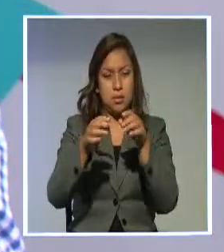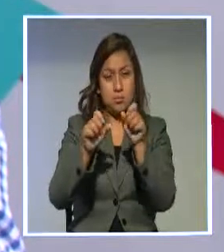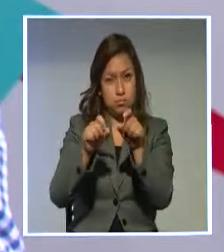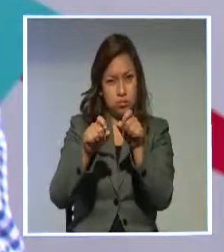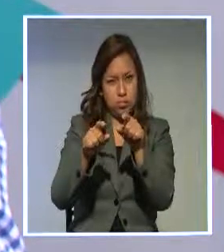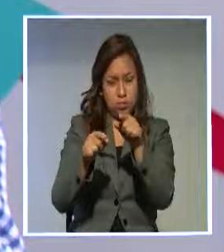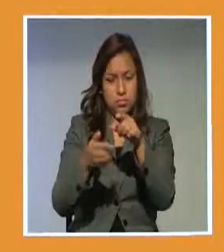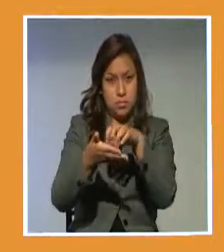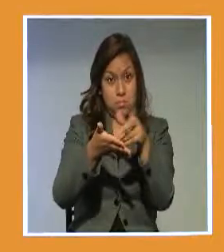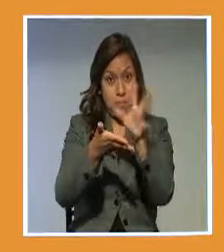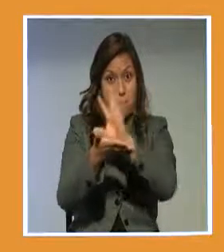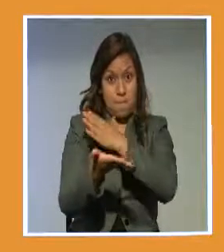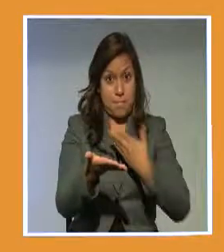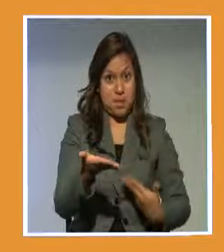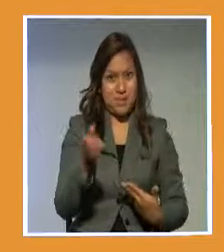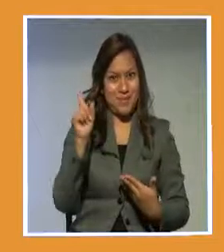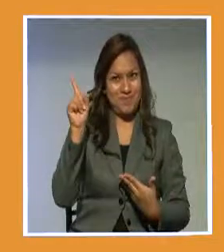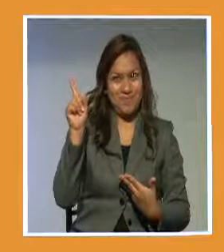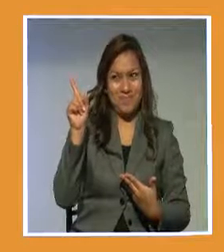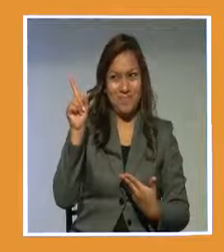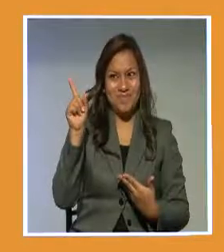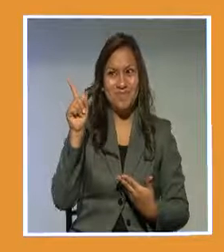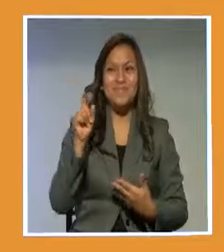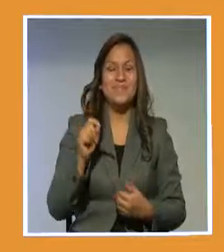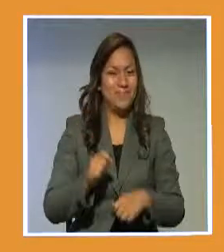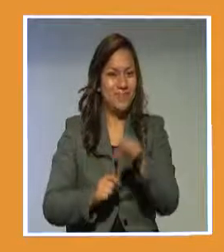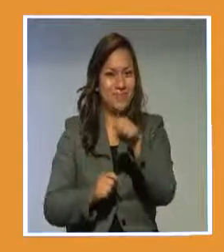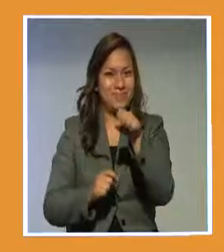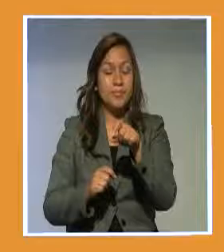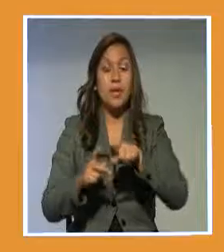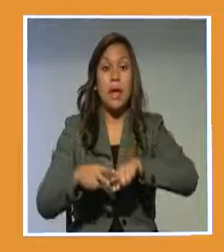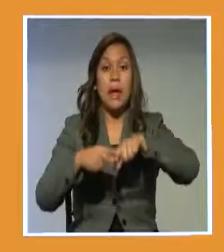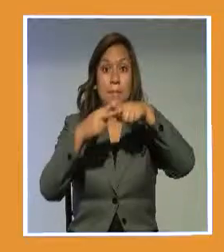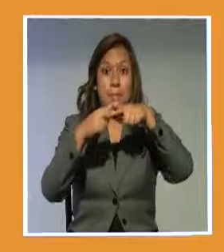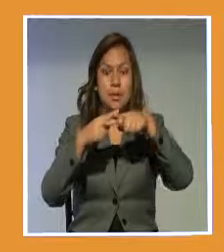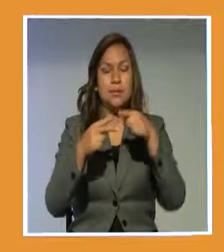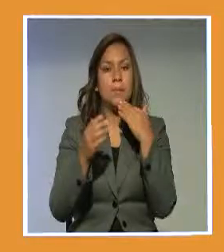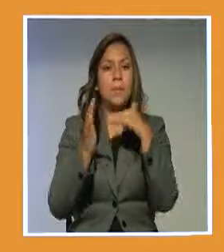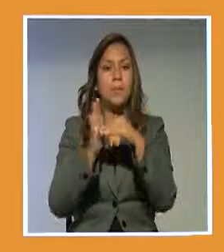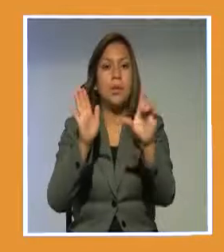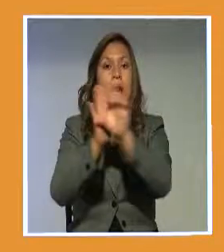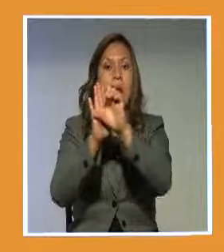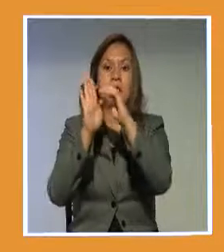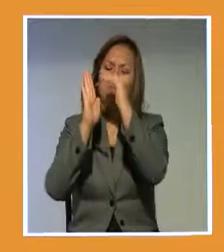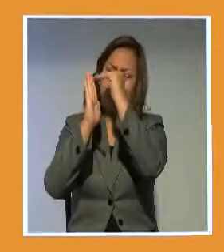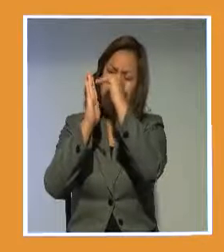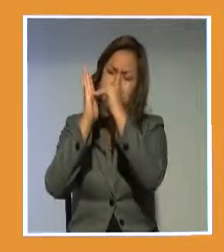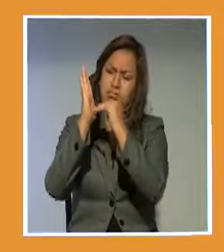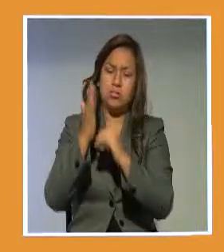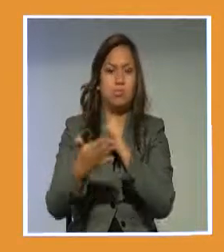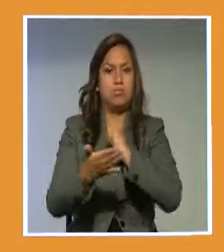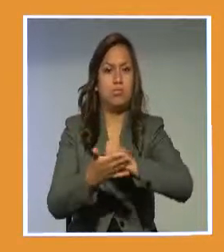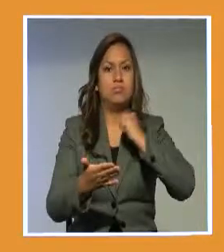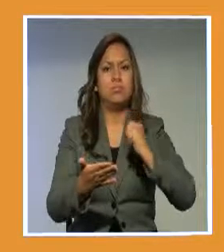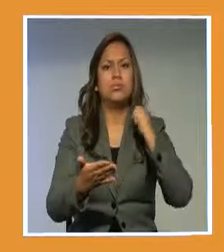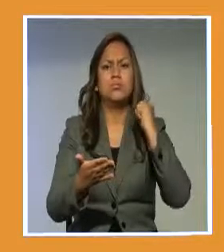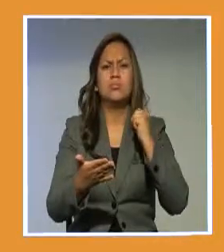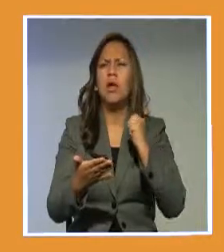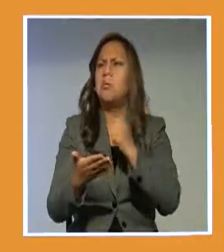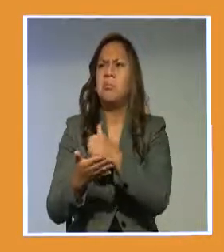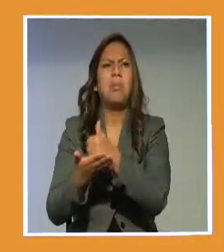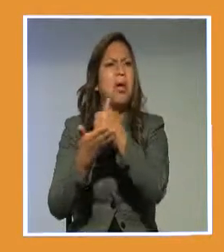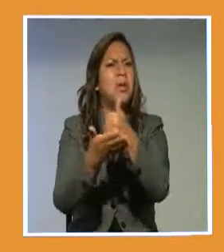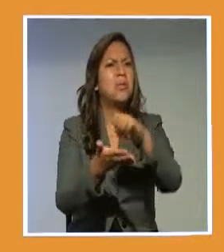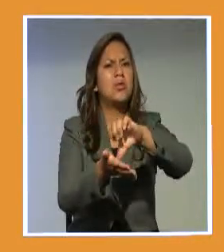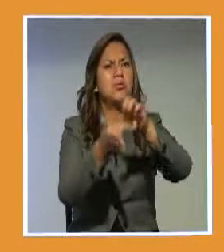quehacer legislativo y que la Asamblea Nacional aprobó la semana pasada? La primera, la ley notarial, ¿en qué beneficia a la ciudadanía